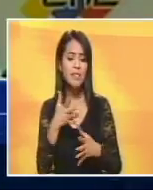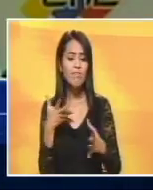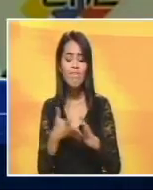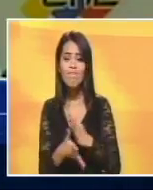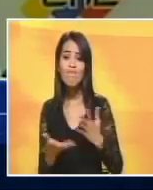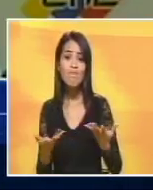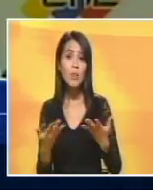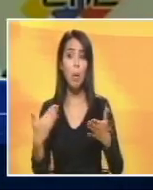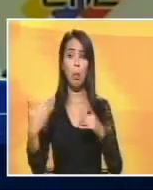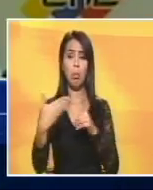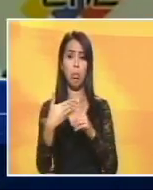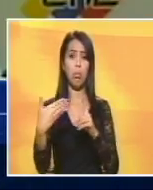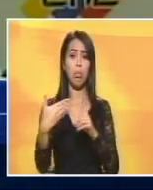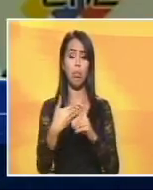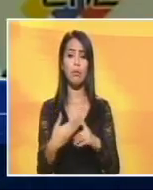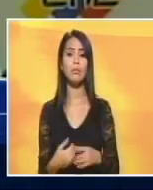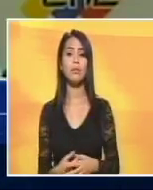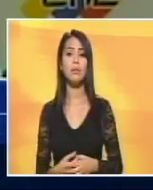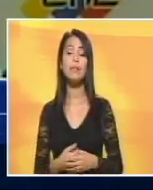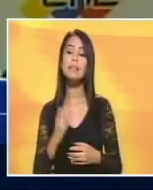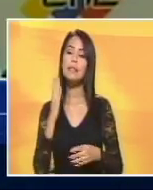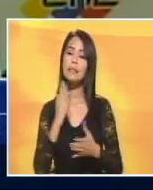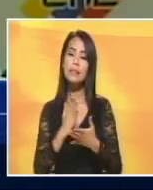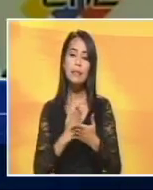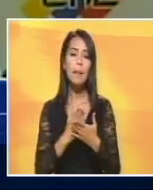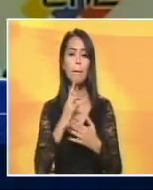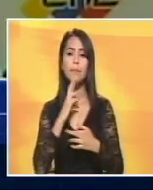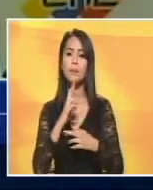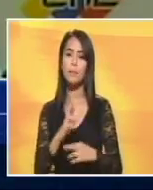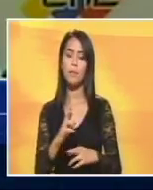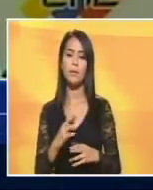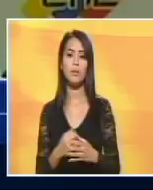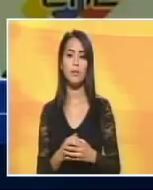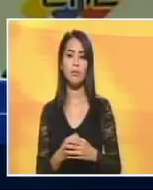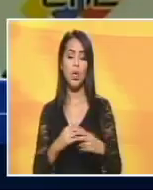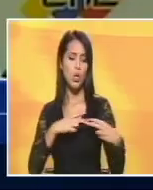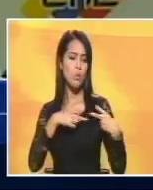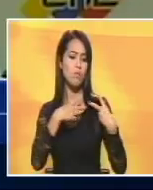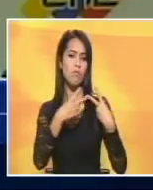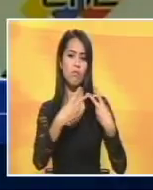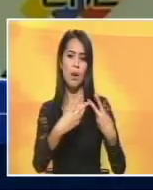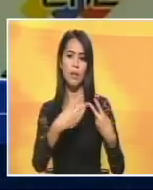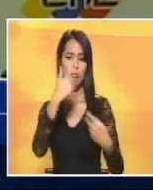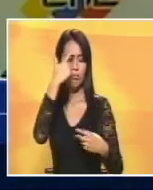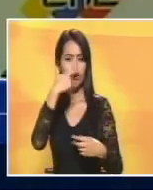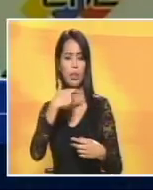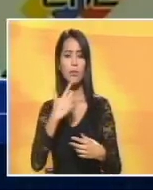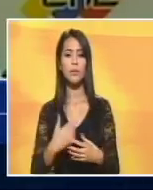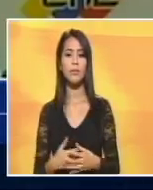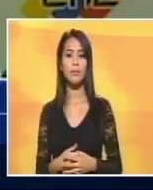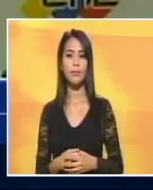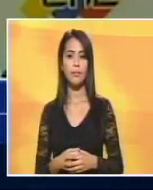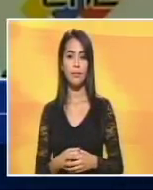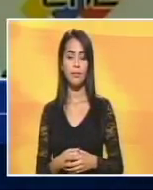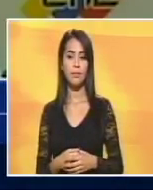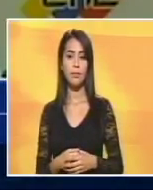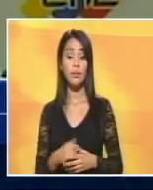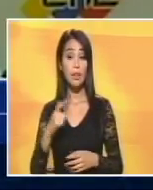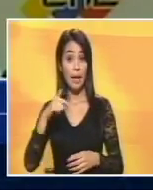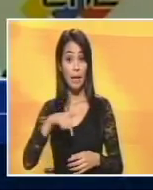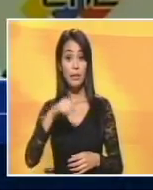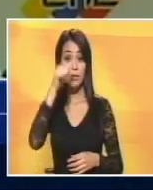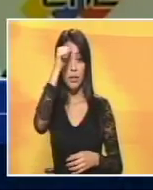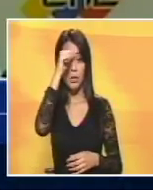cualquier amenaza siempre responde con valentía y dignidad. Este